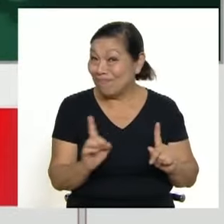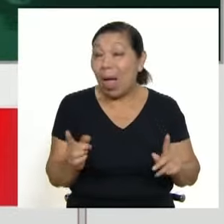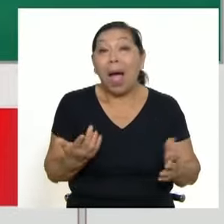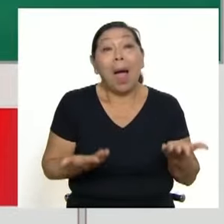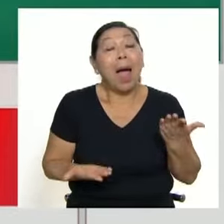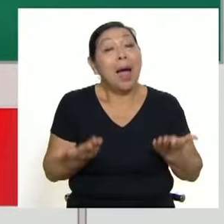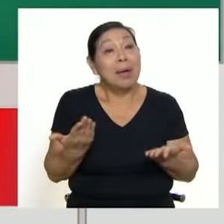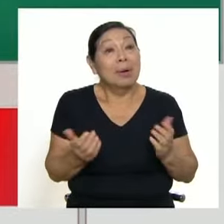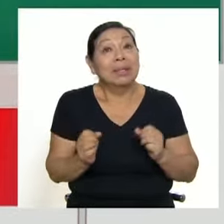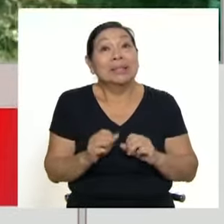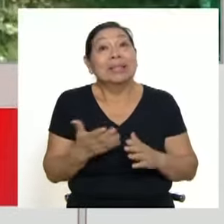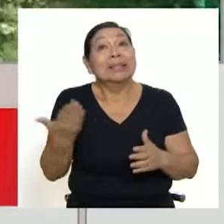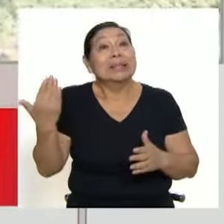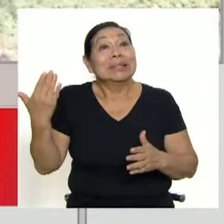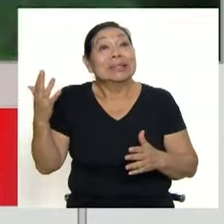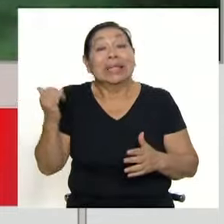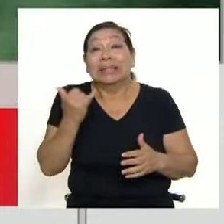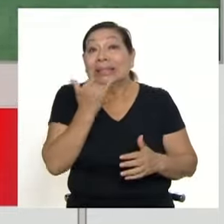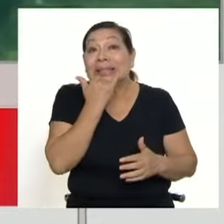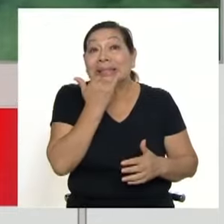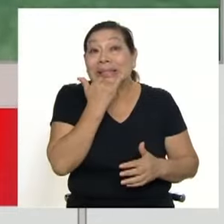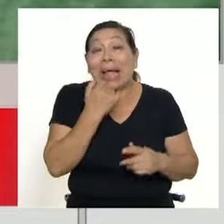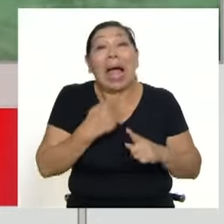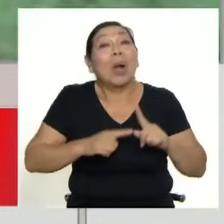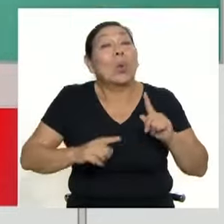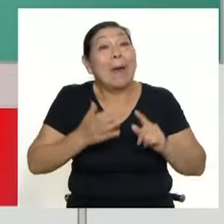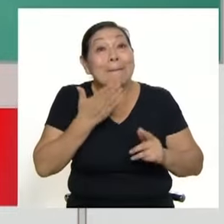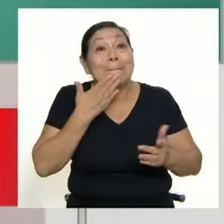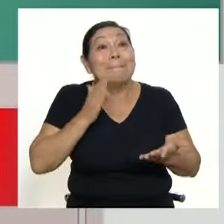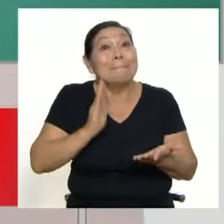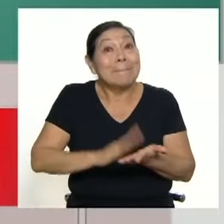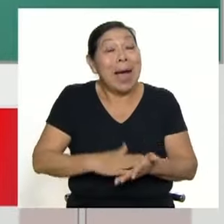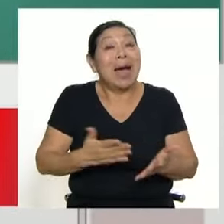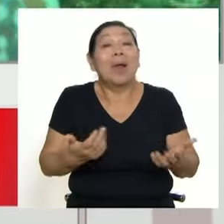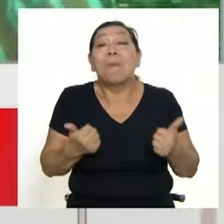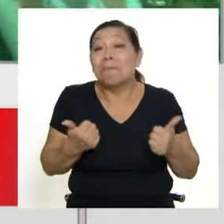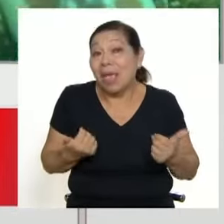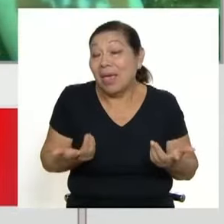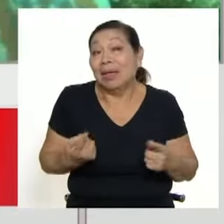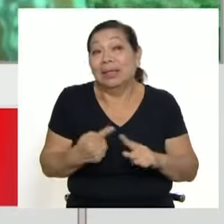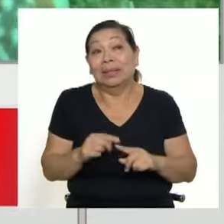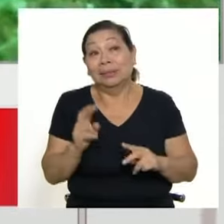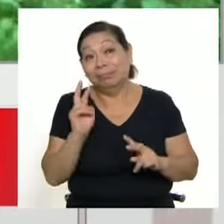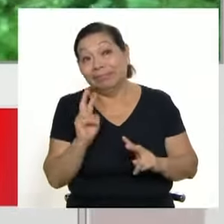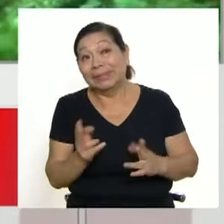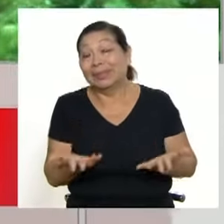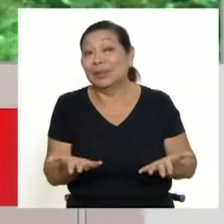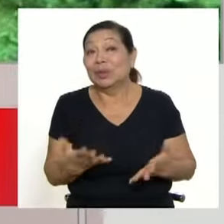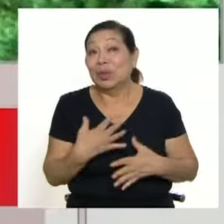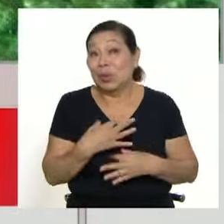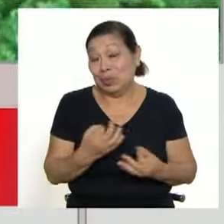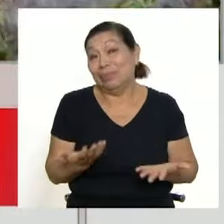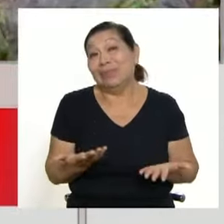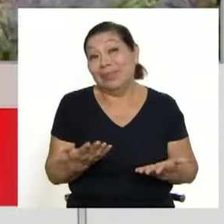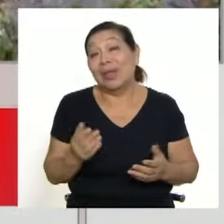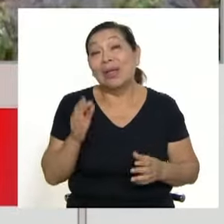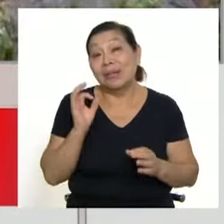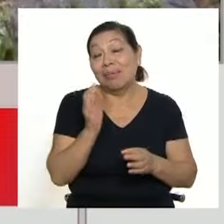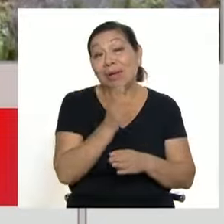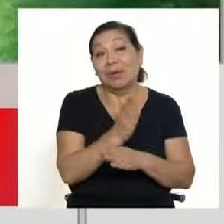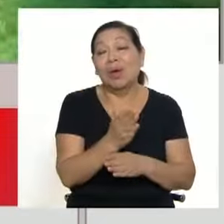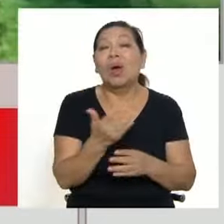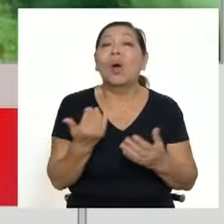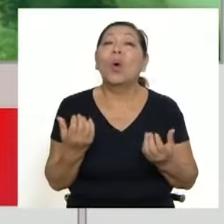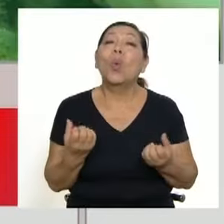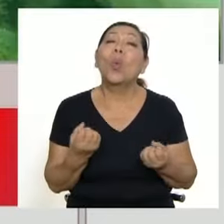el programa contamos lo que nos pasa también durante la ruta, las cosas buenas, las cosas no tan buenas, ¿no? Y esa es justamente la gracia de viajar por el Perú. ¿Y